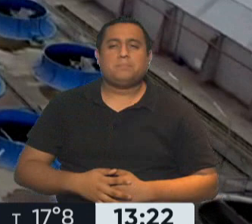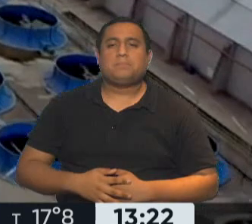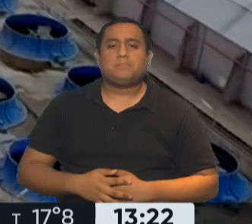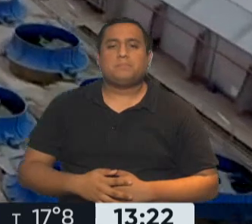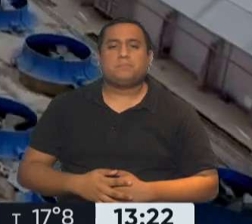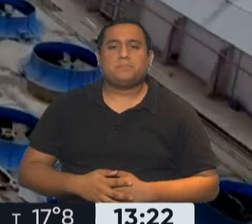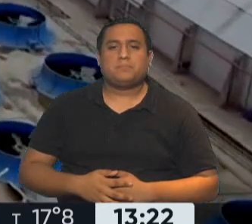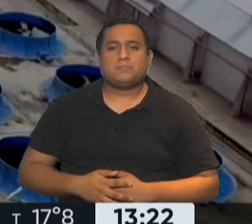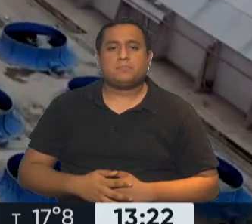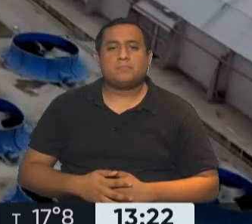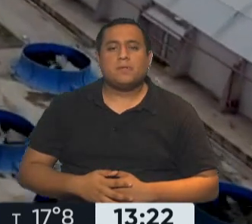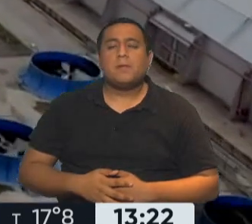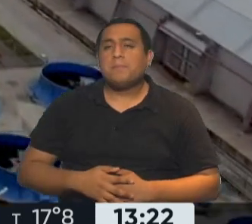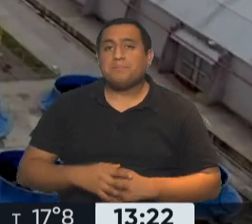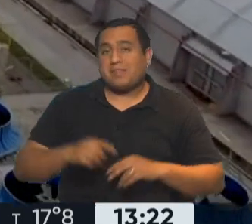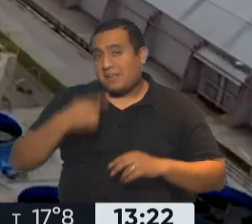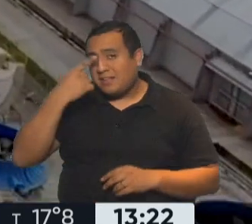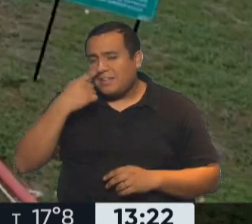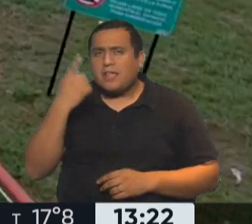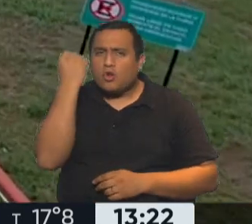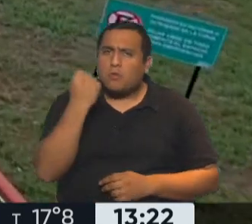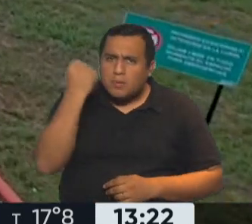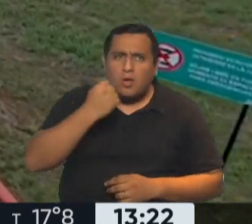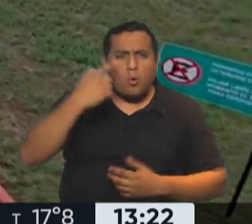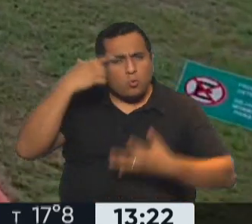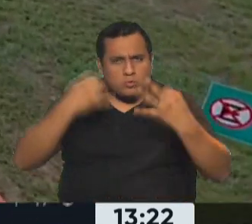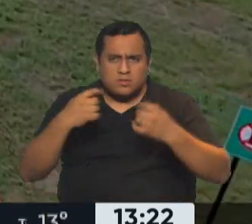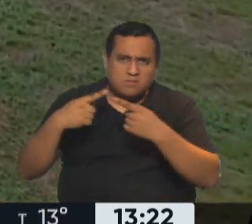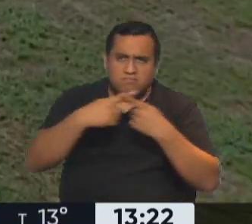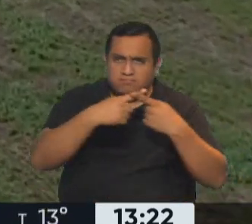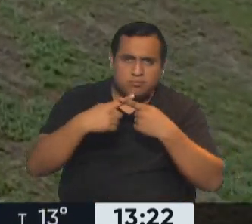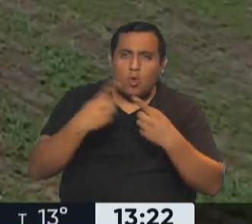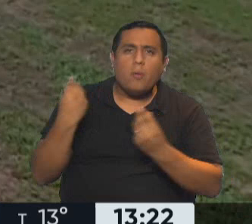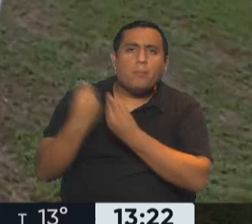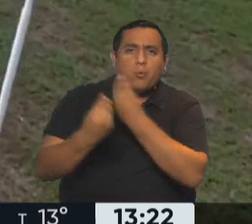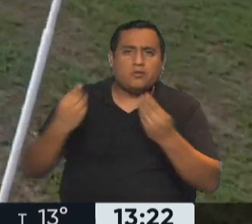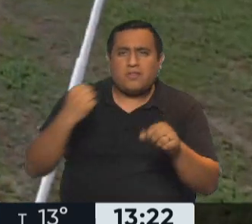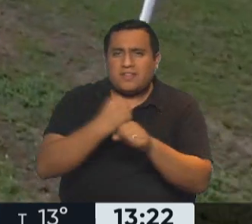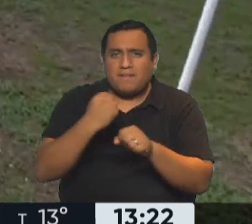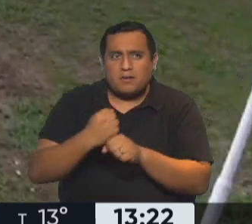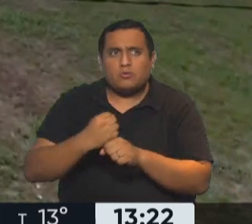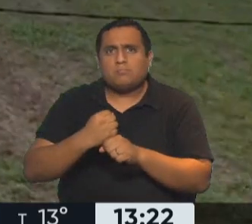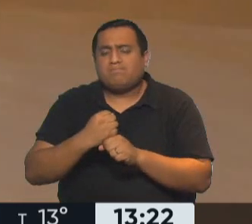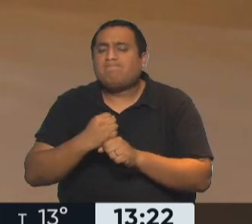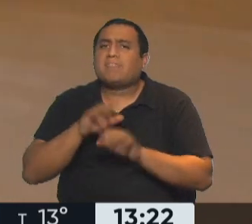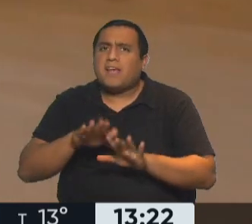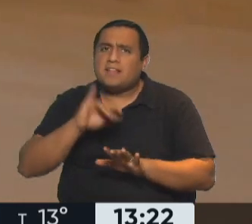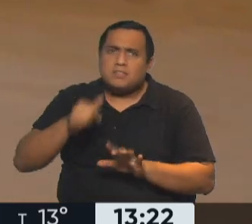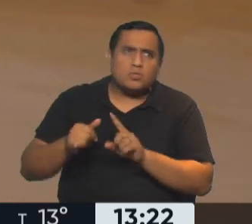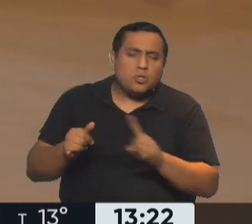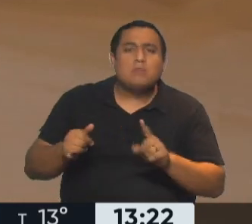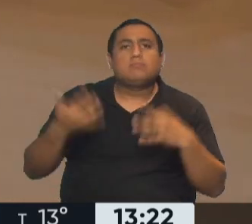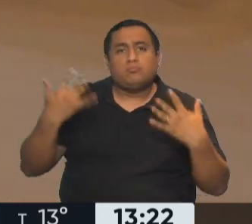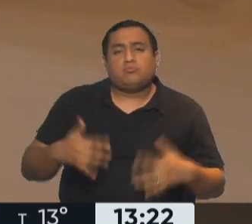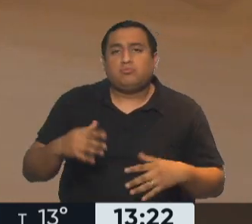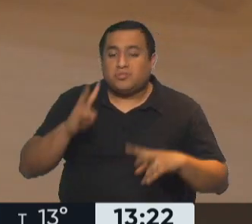Pero intereses económicos, disputas judiciales y puestos de trabajo que se ponen en juego alimentan la polémica investigación sobre